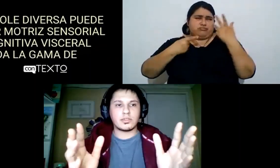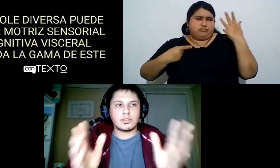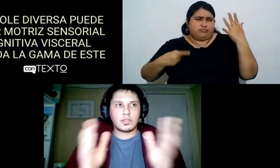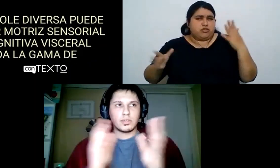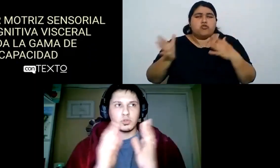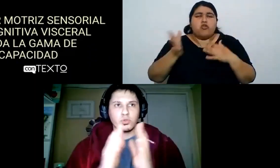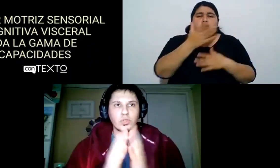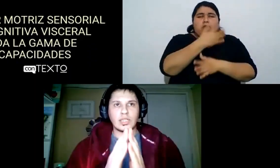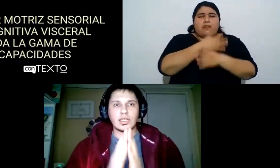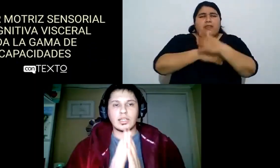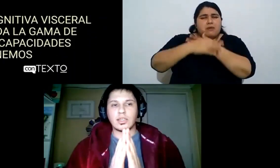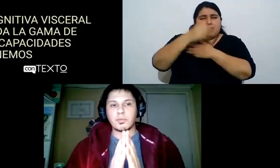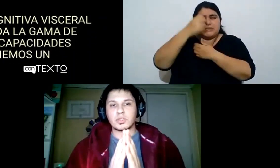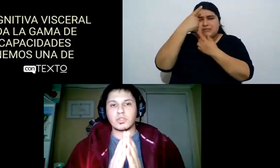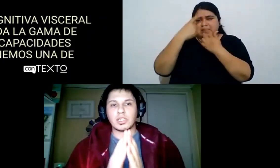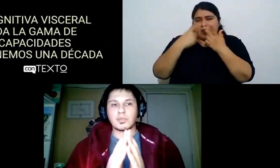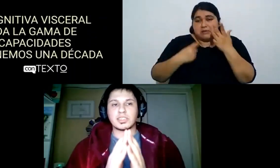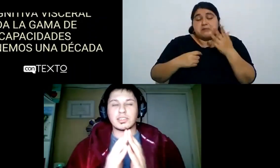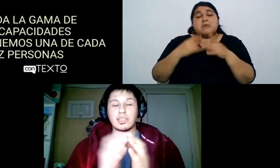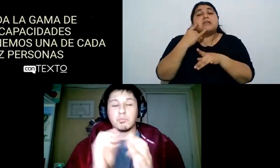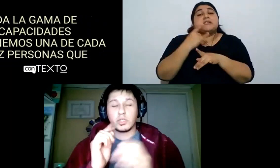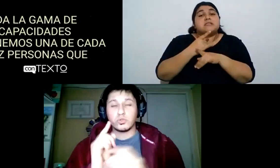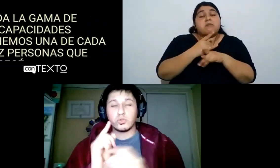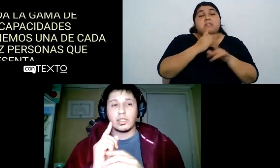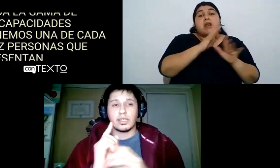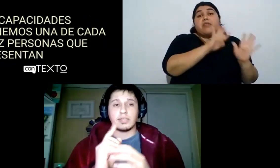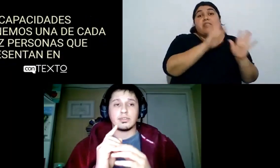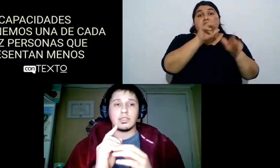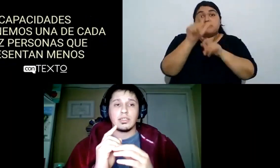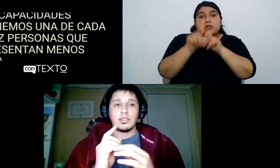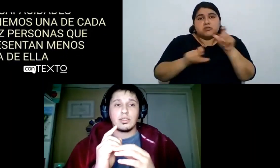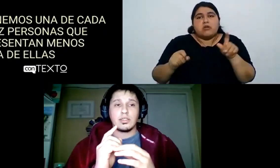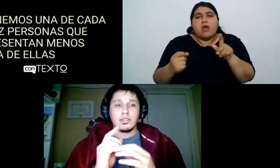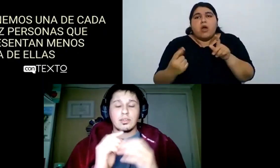discapacidades, tenemos una de cada 10 personas que presenta al menos una de ellas.